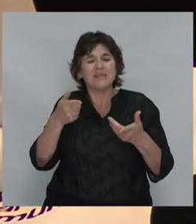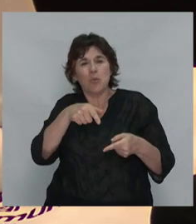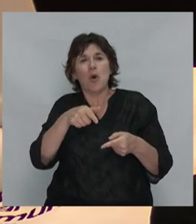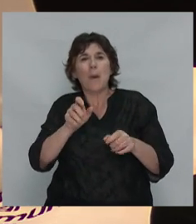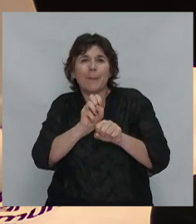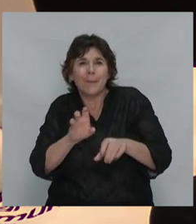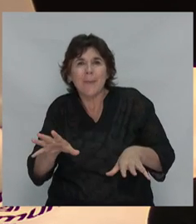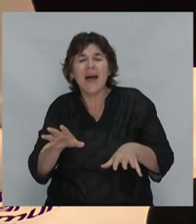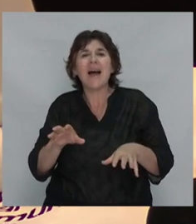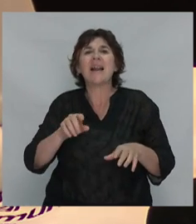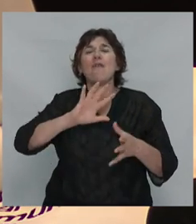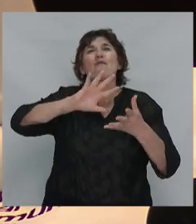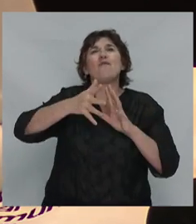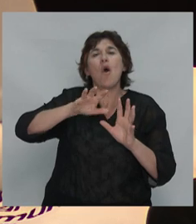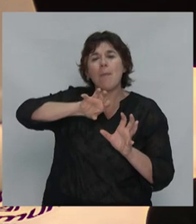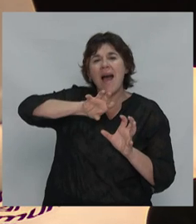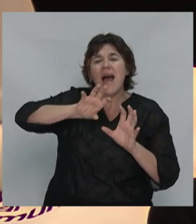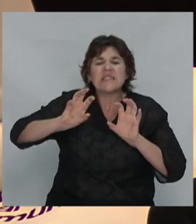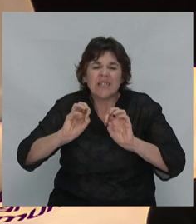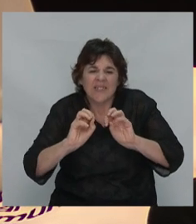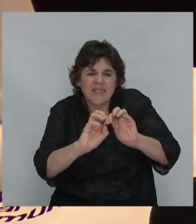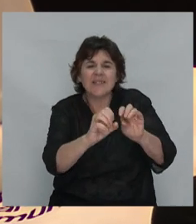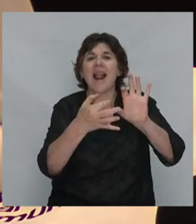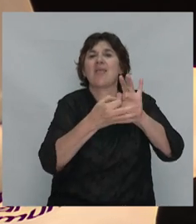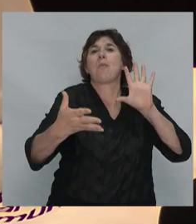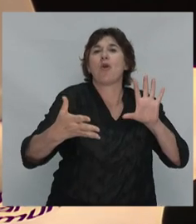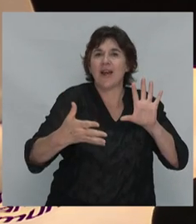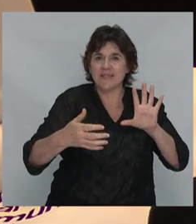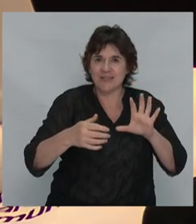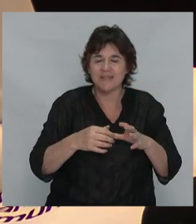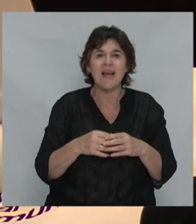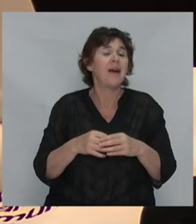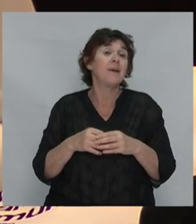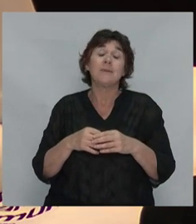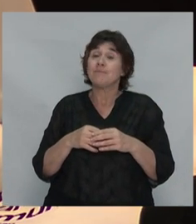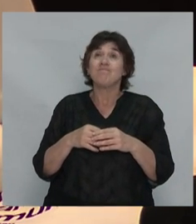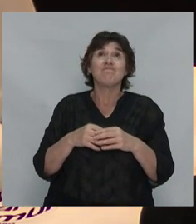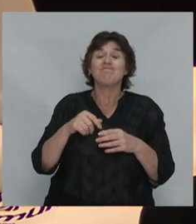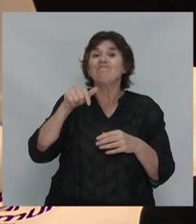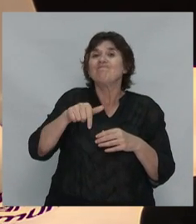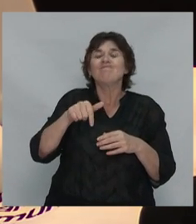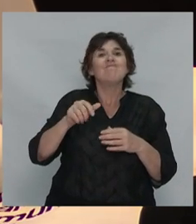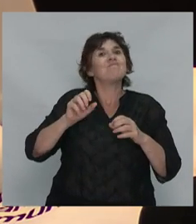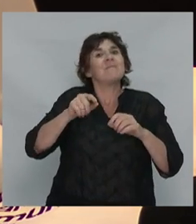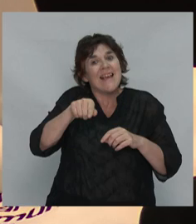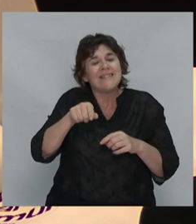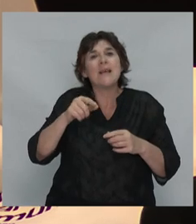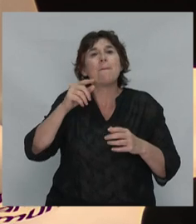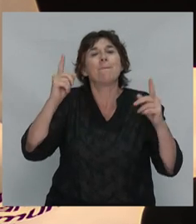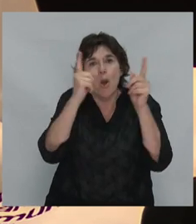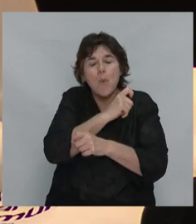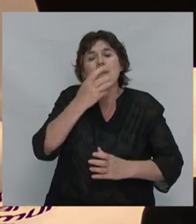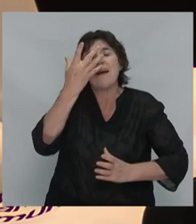mal provocado de forma sistémica sino mal del progresismo mal de las izquierdas un mal del